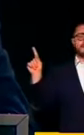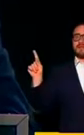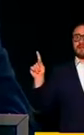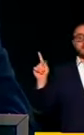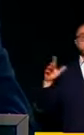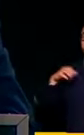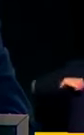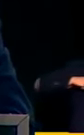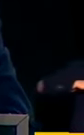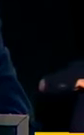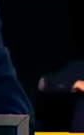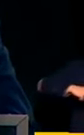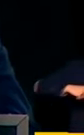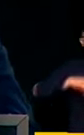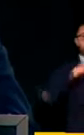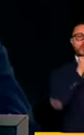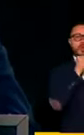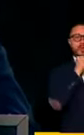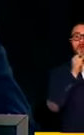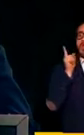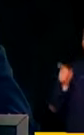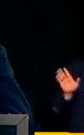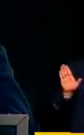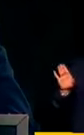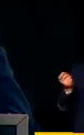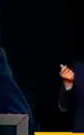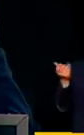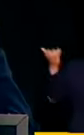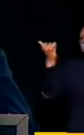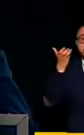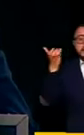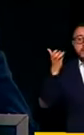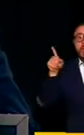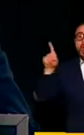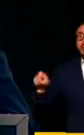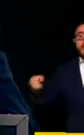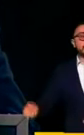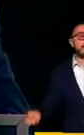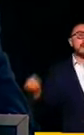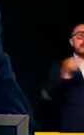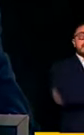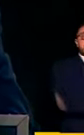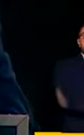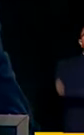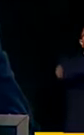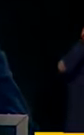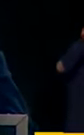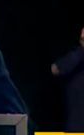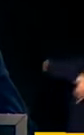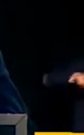tienen derecho, porque el dinero de su pensión tiene que ir a enriquecer ricos.